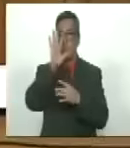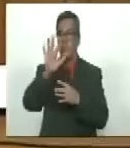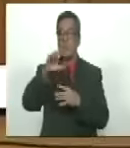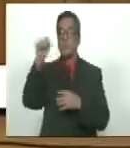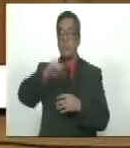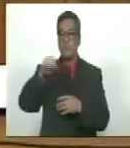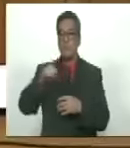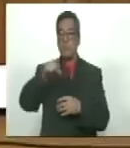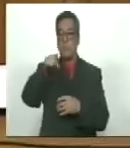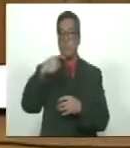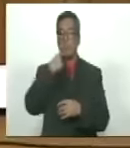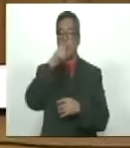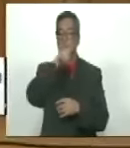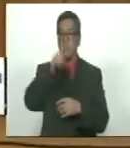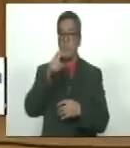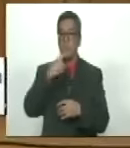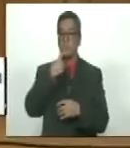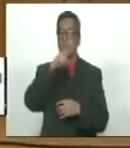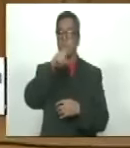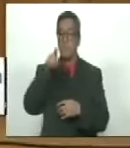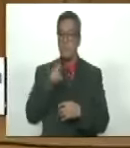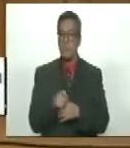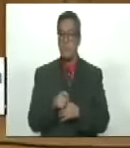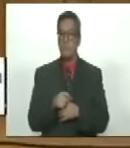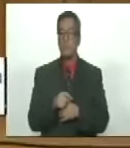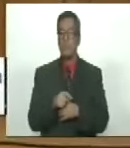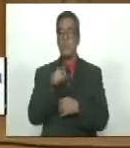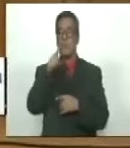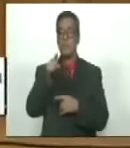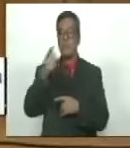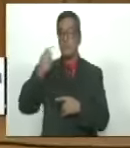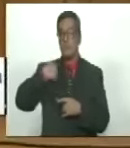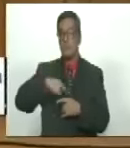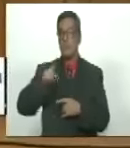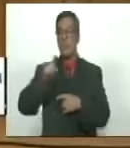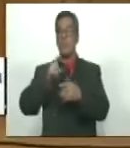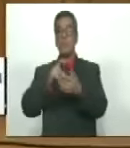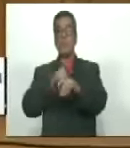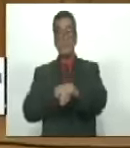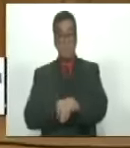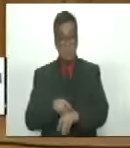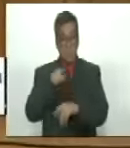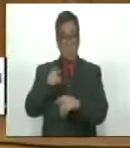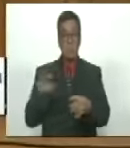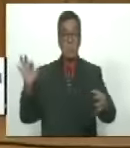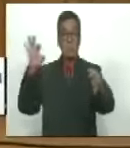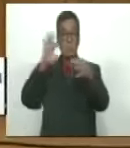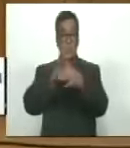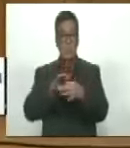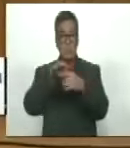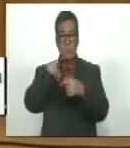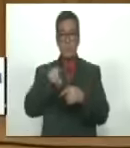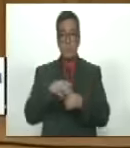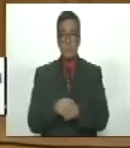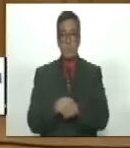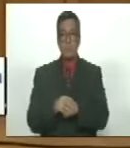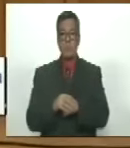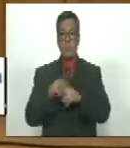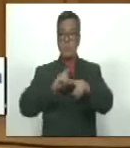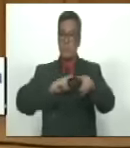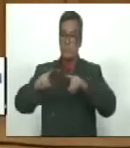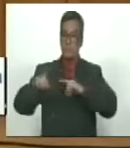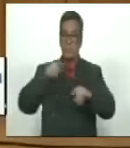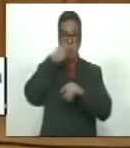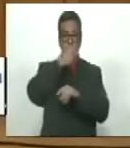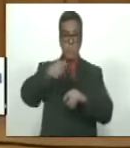a esas preguntas. Preguntas que son y han tenido un carácter vinculante para que el mandato